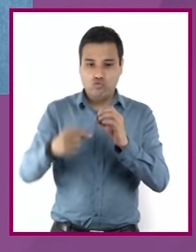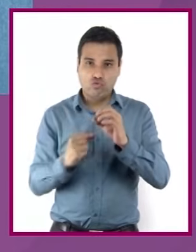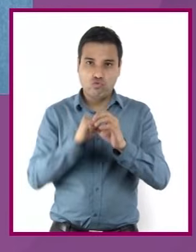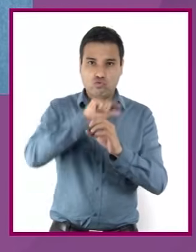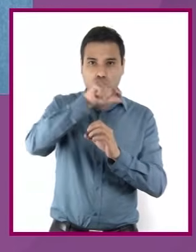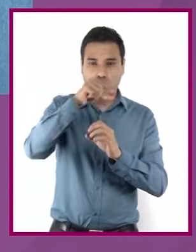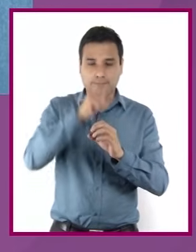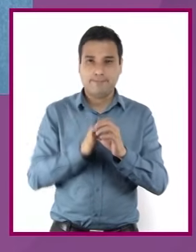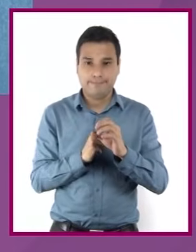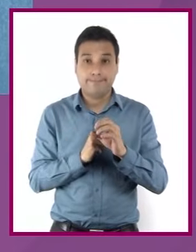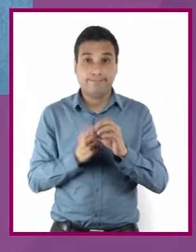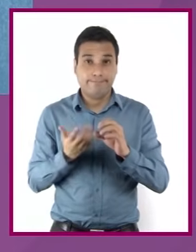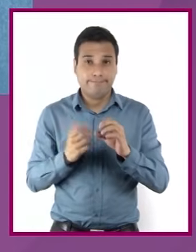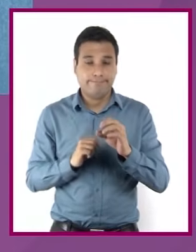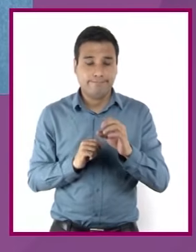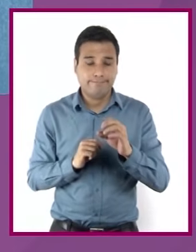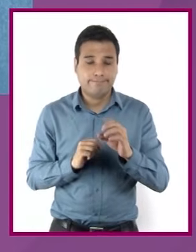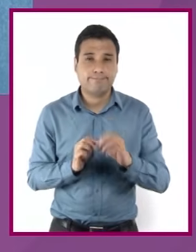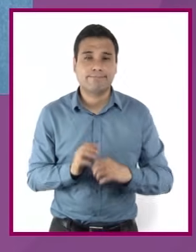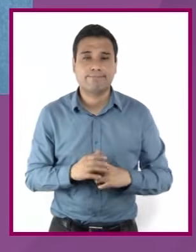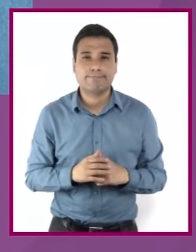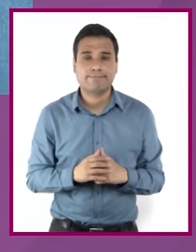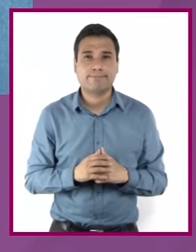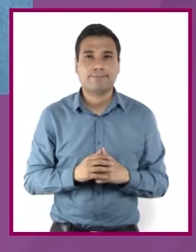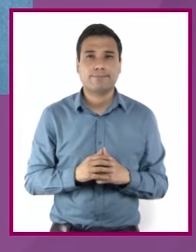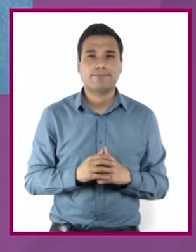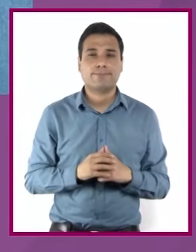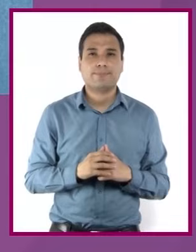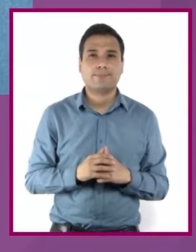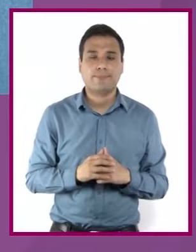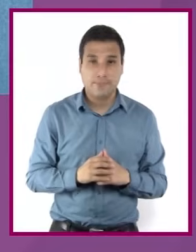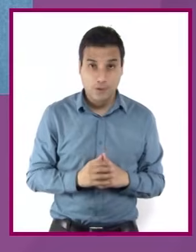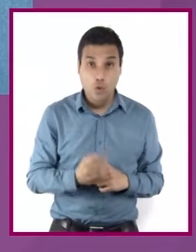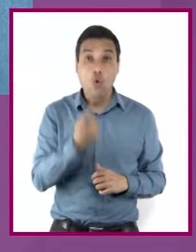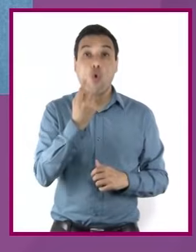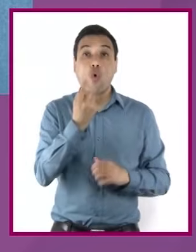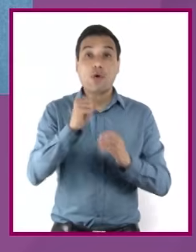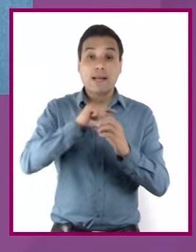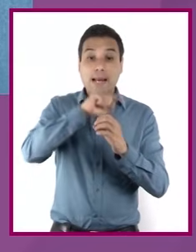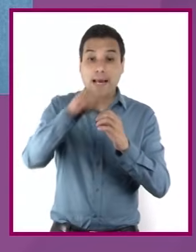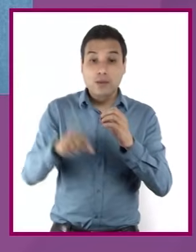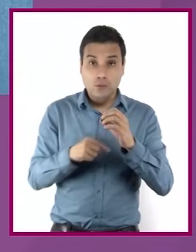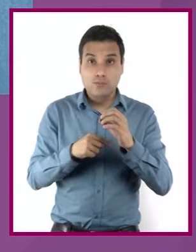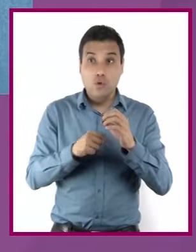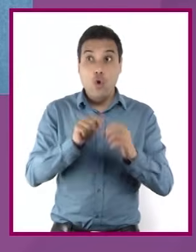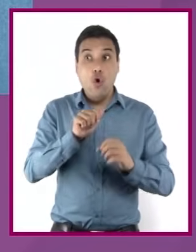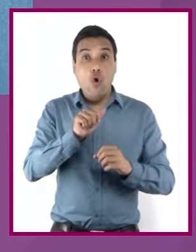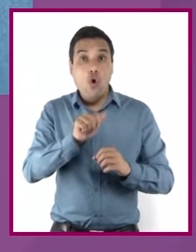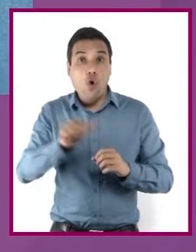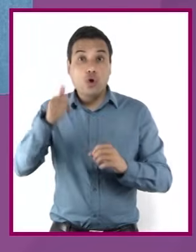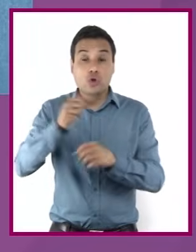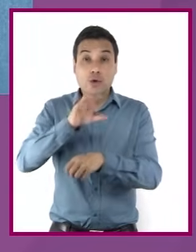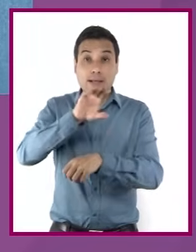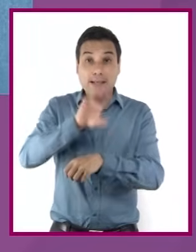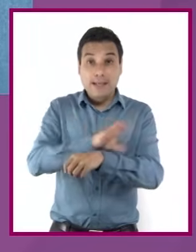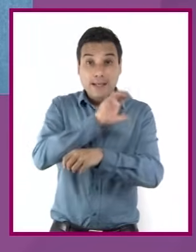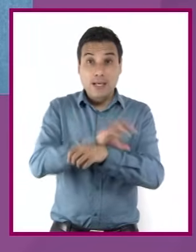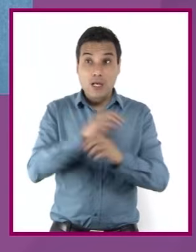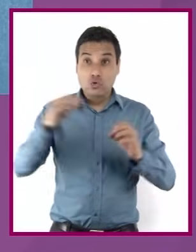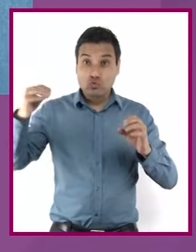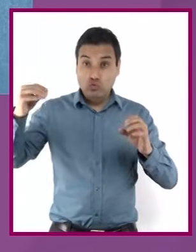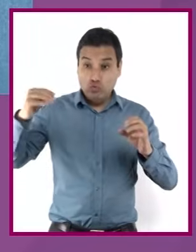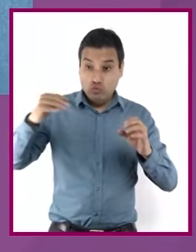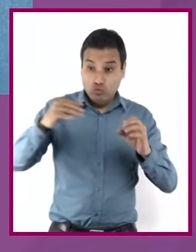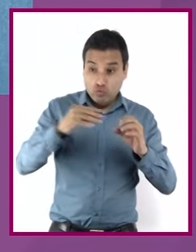núcleo, pero solo en órbitas específicas. Cuando un átomo recibía energía del exterior, entraba en un estado de excitación